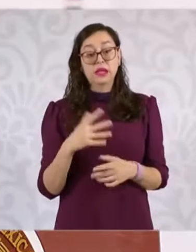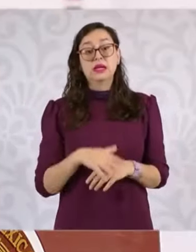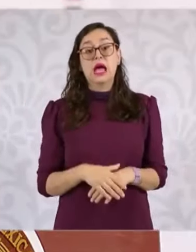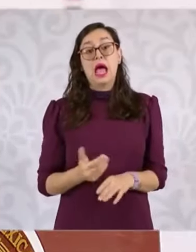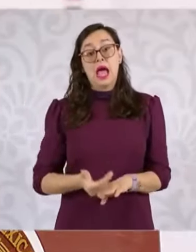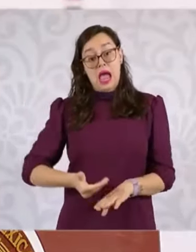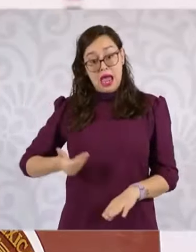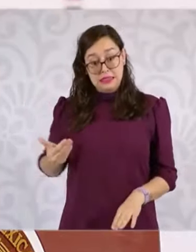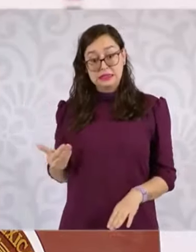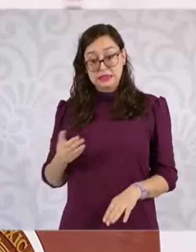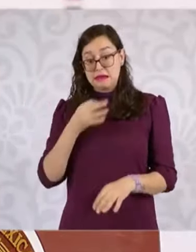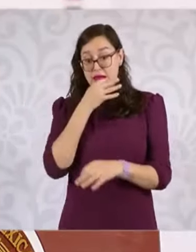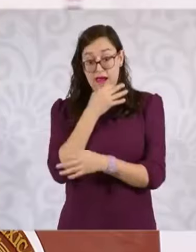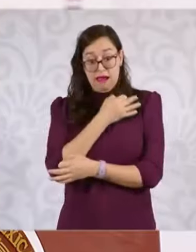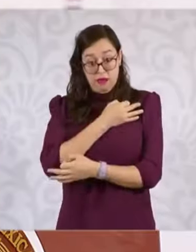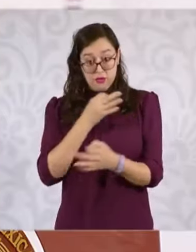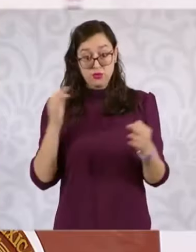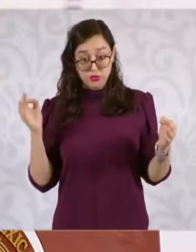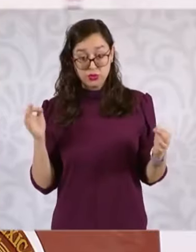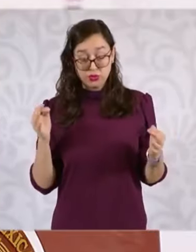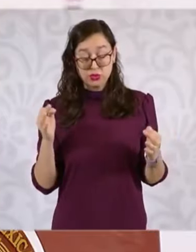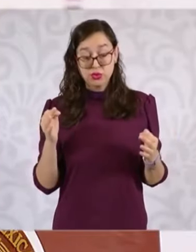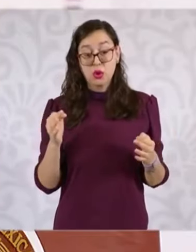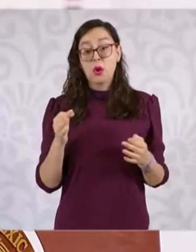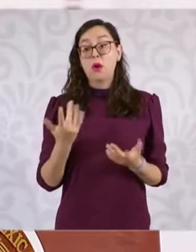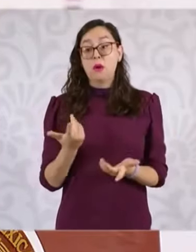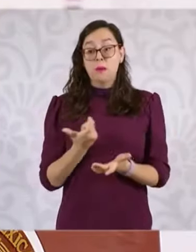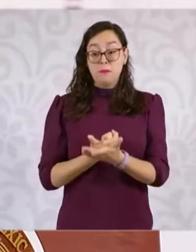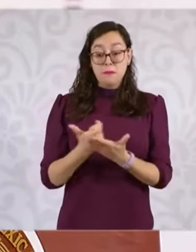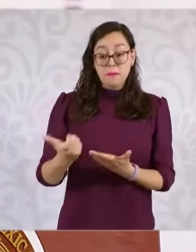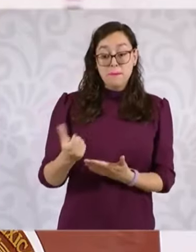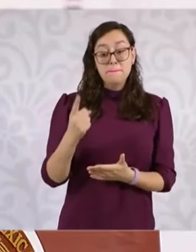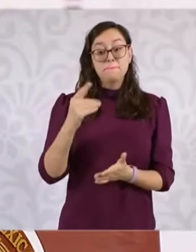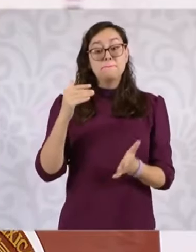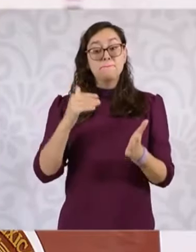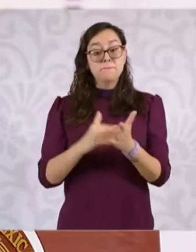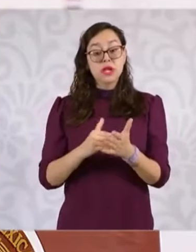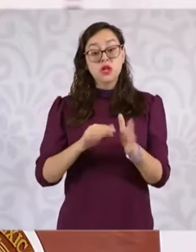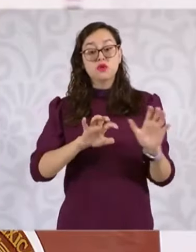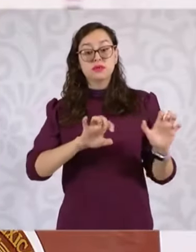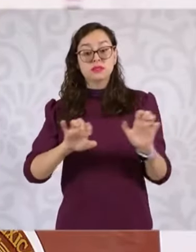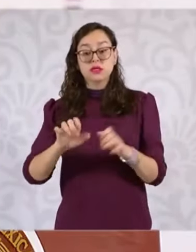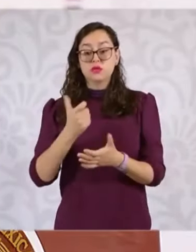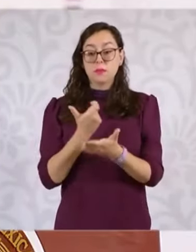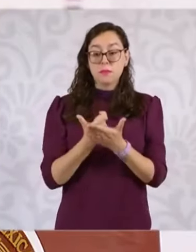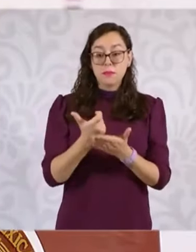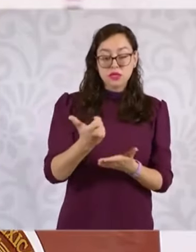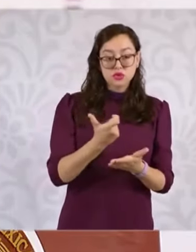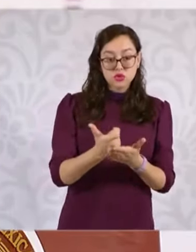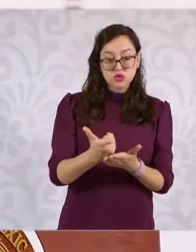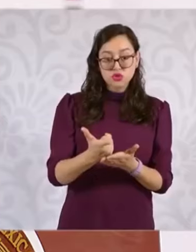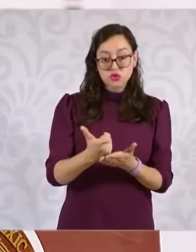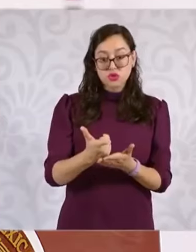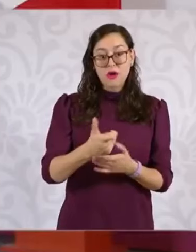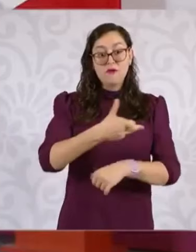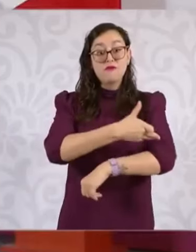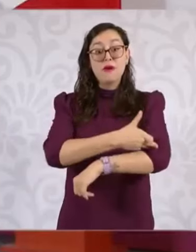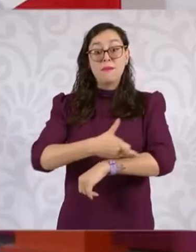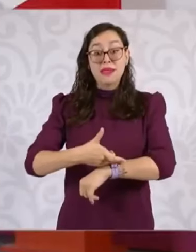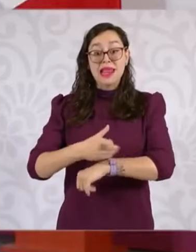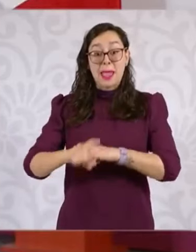determinó la presidenta Claudia Sheinbaum, es de mil novecientos pesos por familia, más setecientos pesos por cada